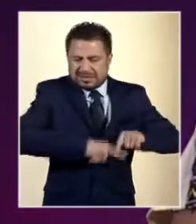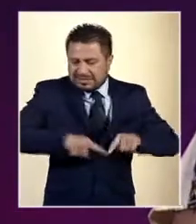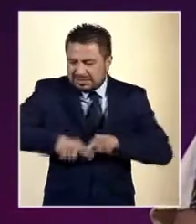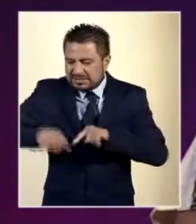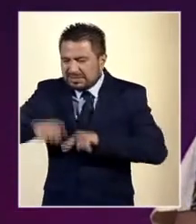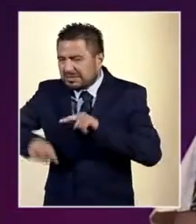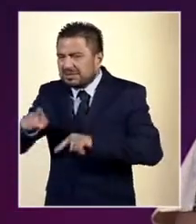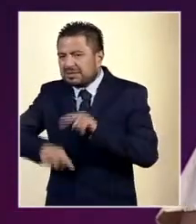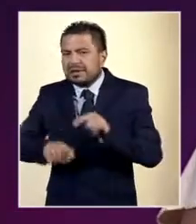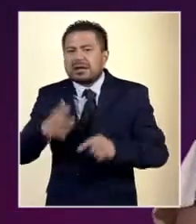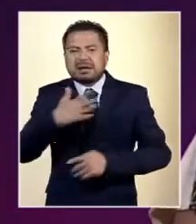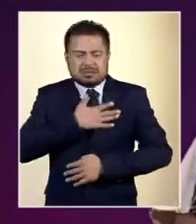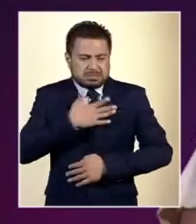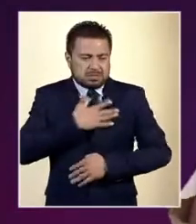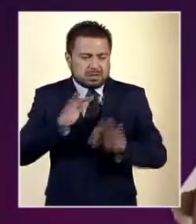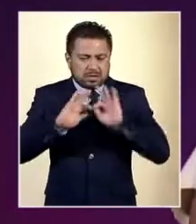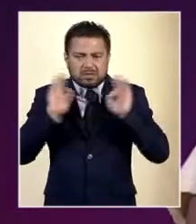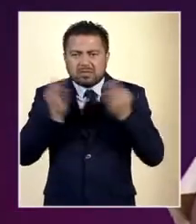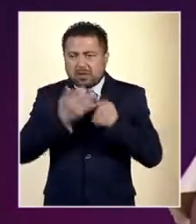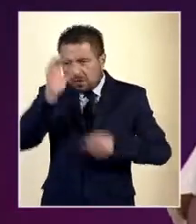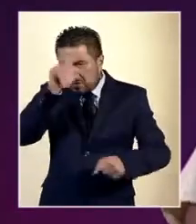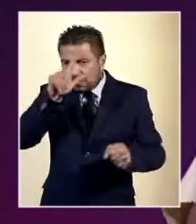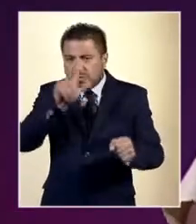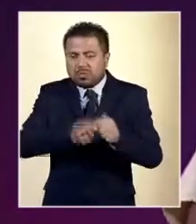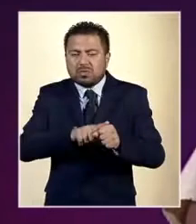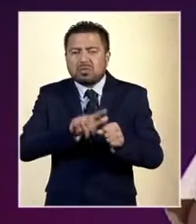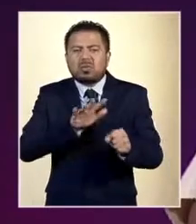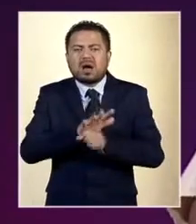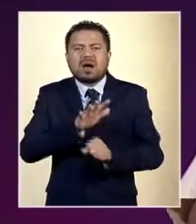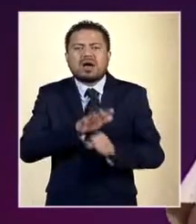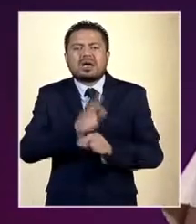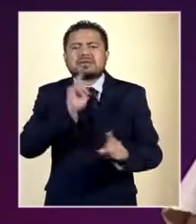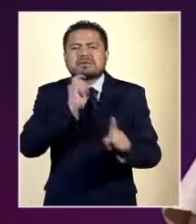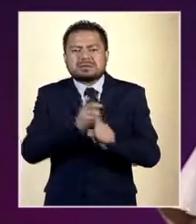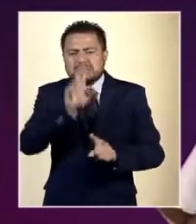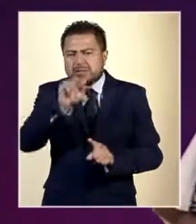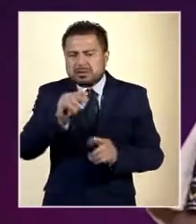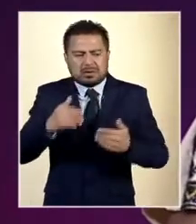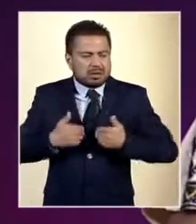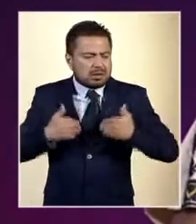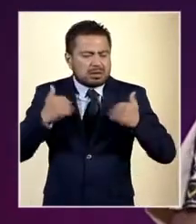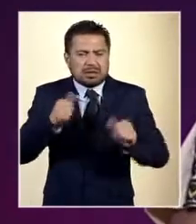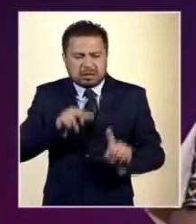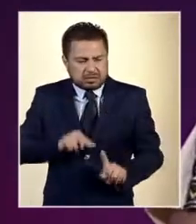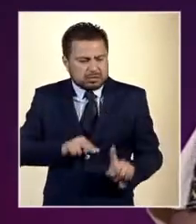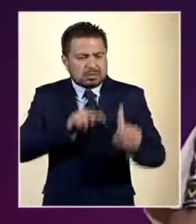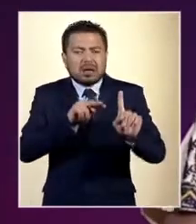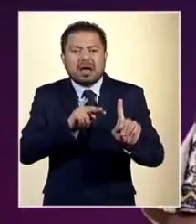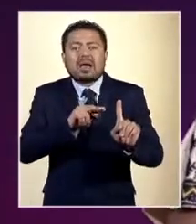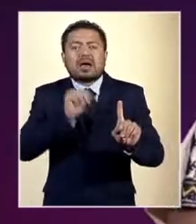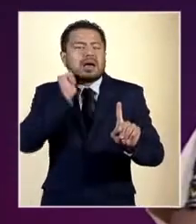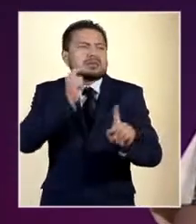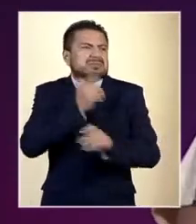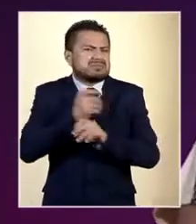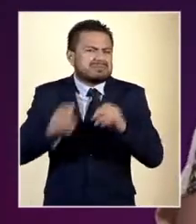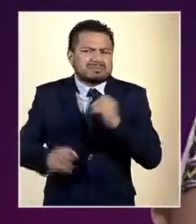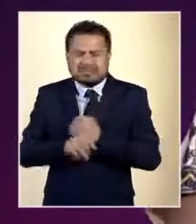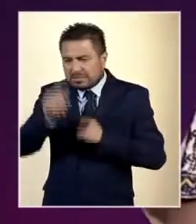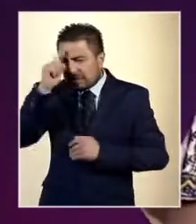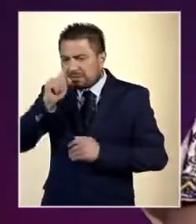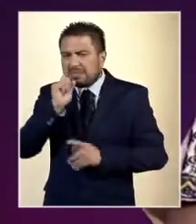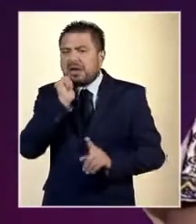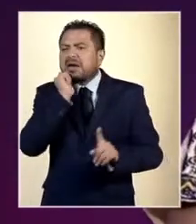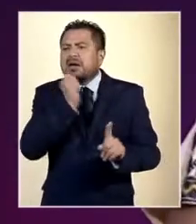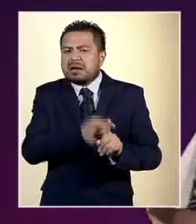propia manera cultural de no entender y no ver ciertas cosas para las